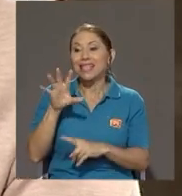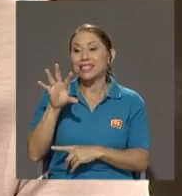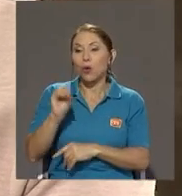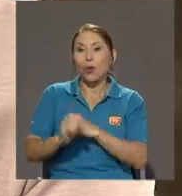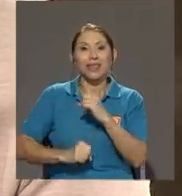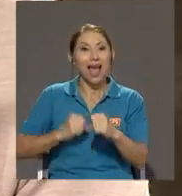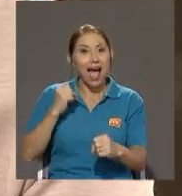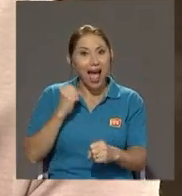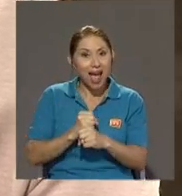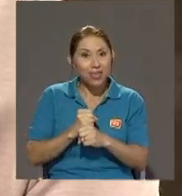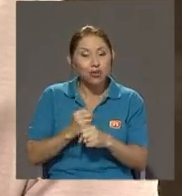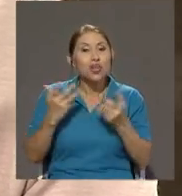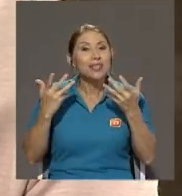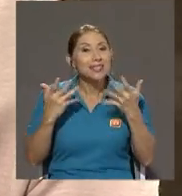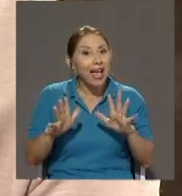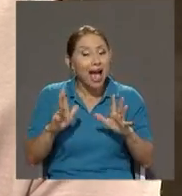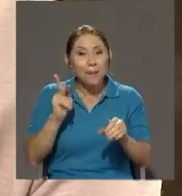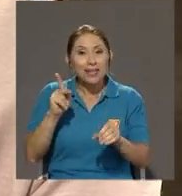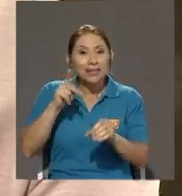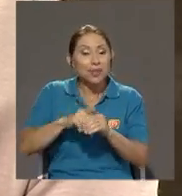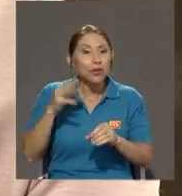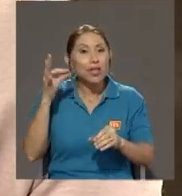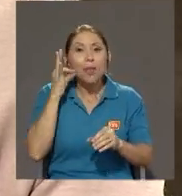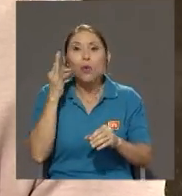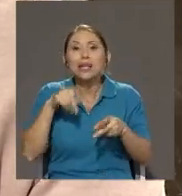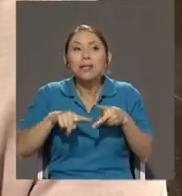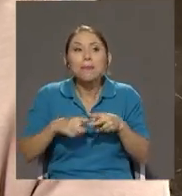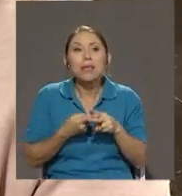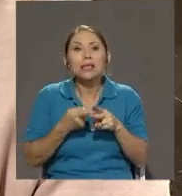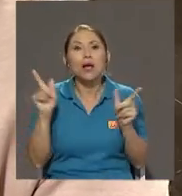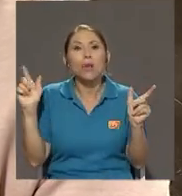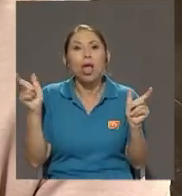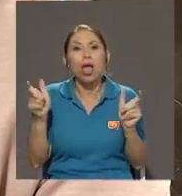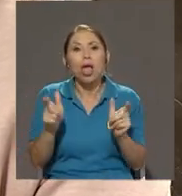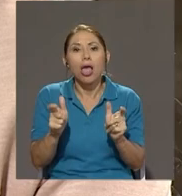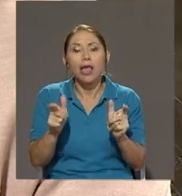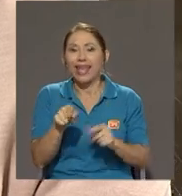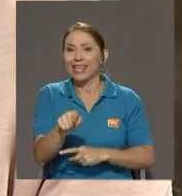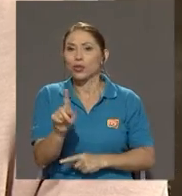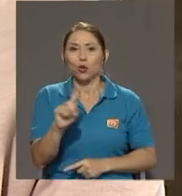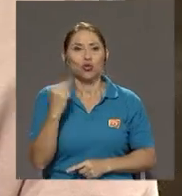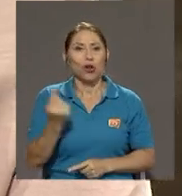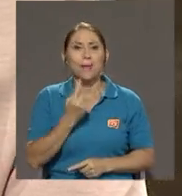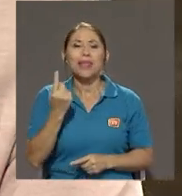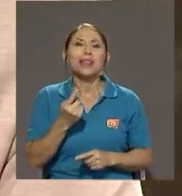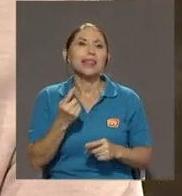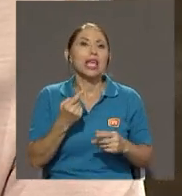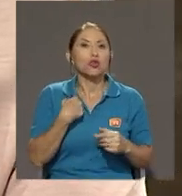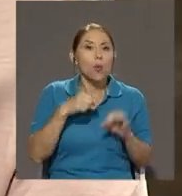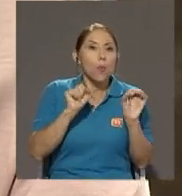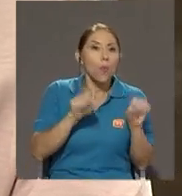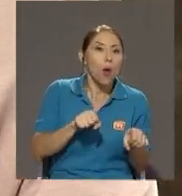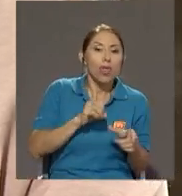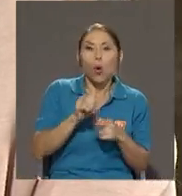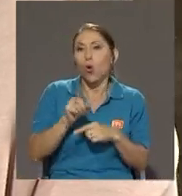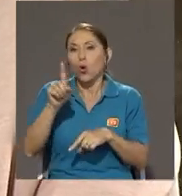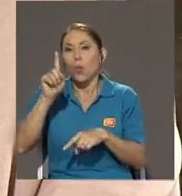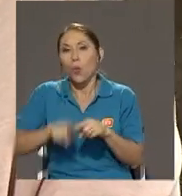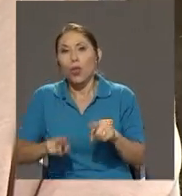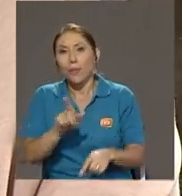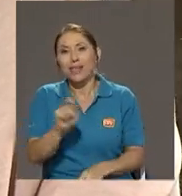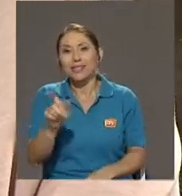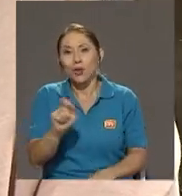caer rápidamente la participación de las mujeres. O sea, esto va más allá de un tema de que si me puedo o no pensionar, es de que